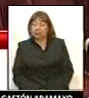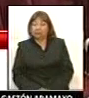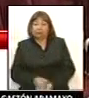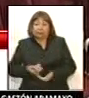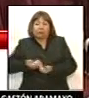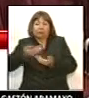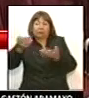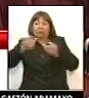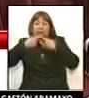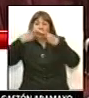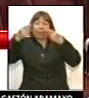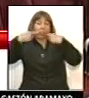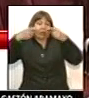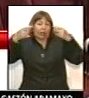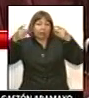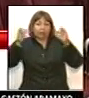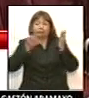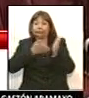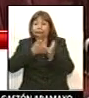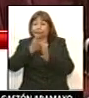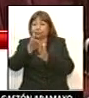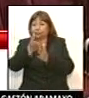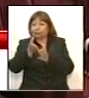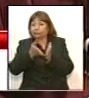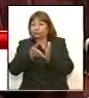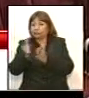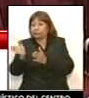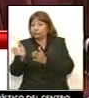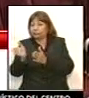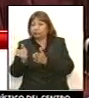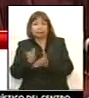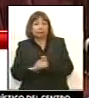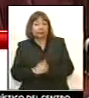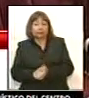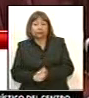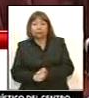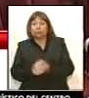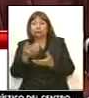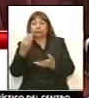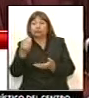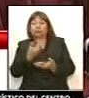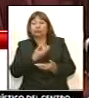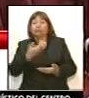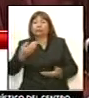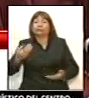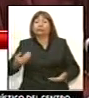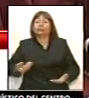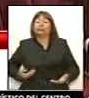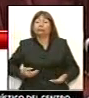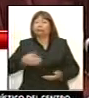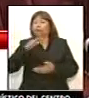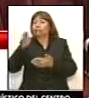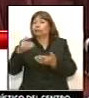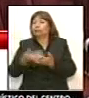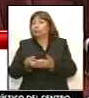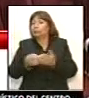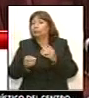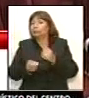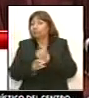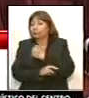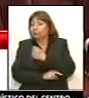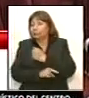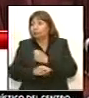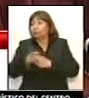promovido, directa o indirectamente, explícita o implícitamente, por los gobiernos de todos los países